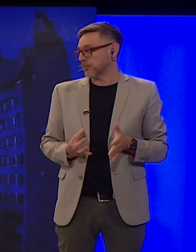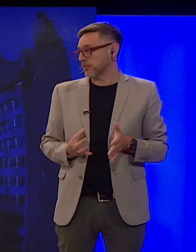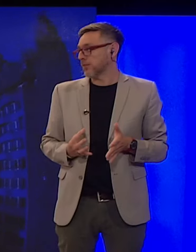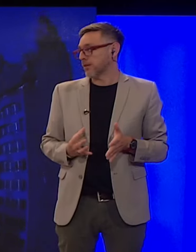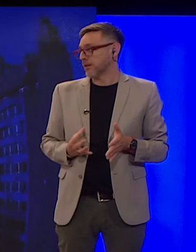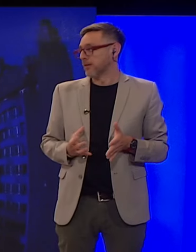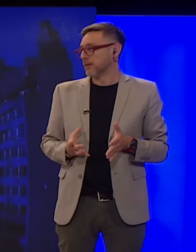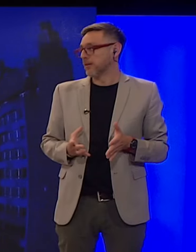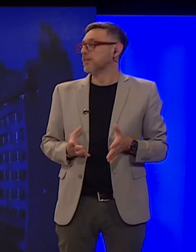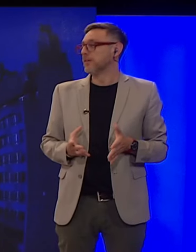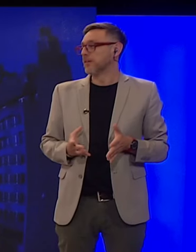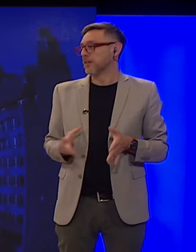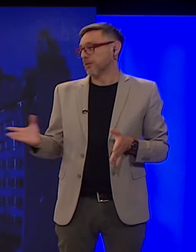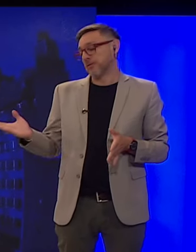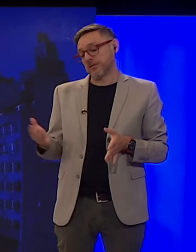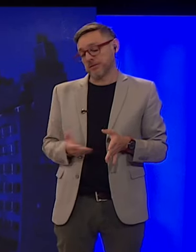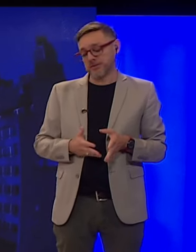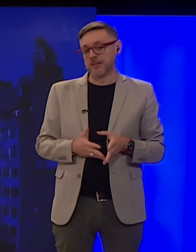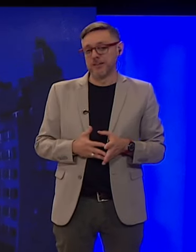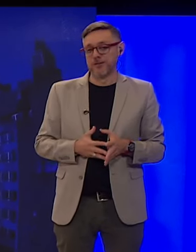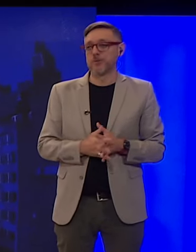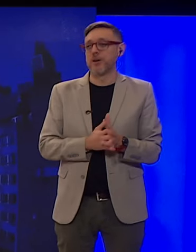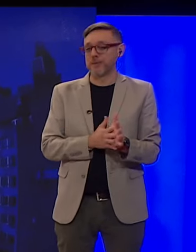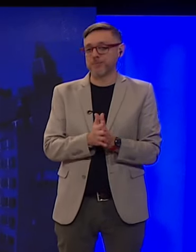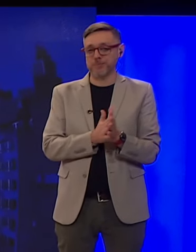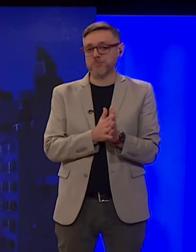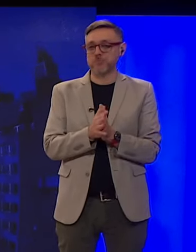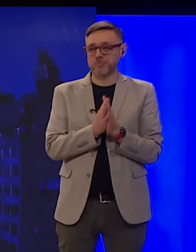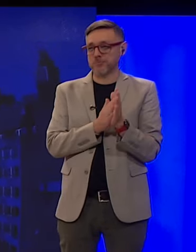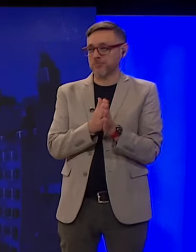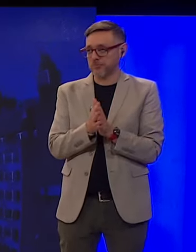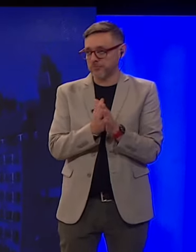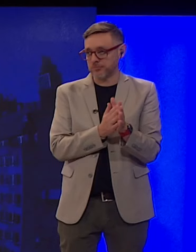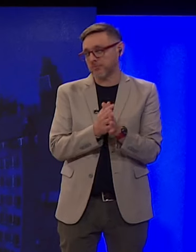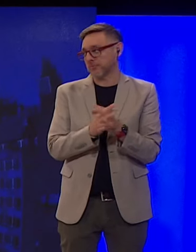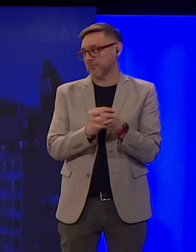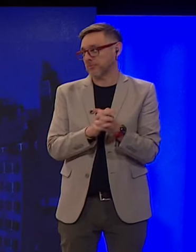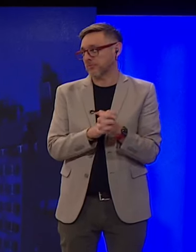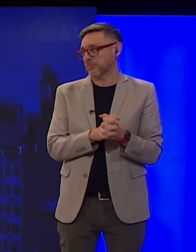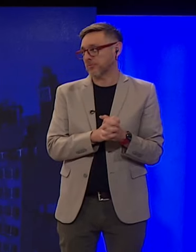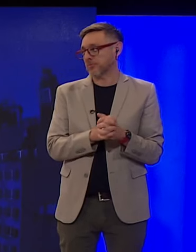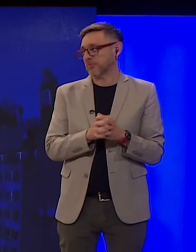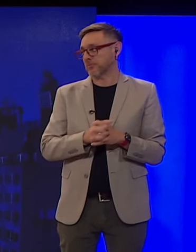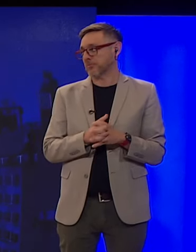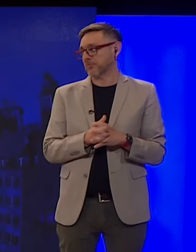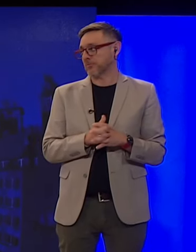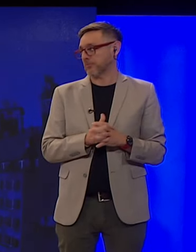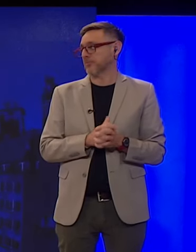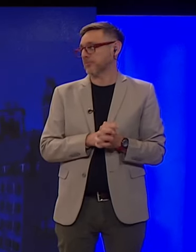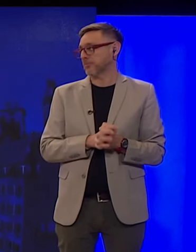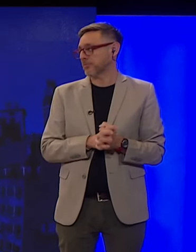yo no sé en qué país vive, pero no, no es así, ¿no? Bueno. Y también en una entrevista a La Nación Más también se